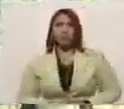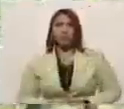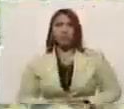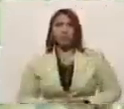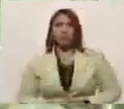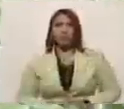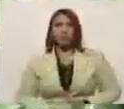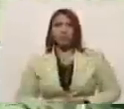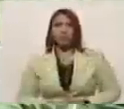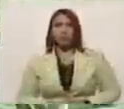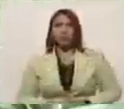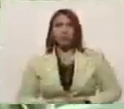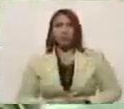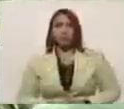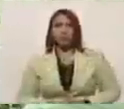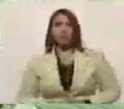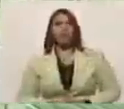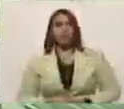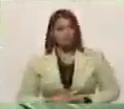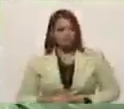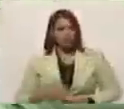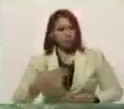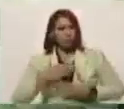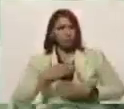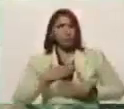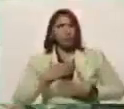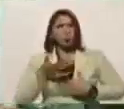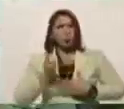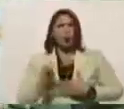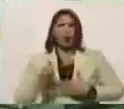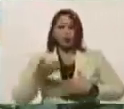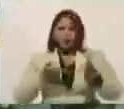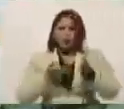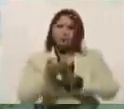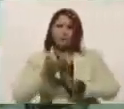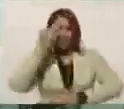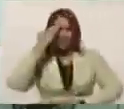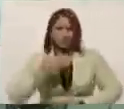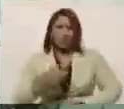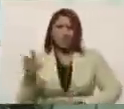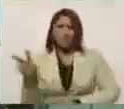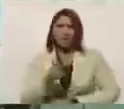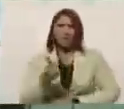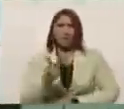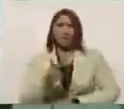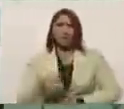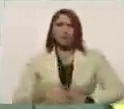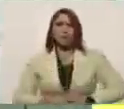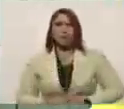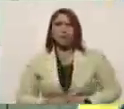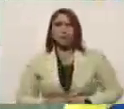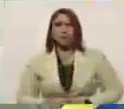Porta estandarte de la moral y la lealtad militar venezolana.